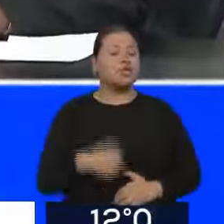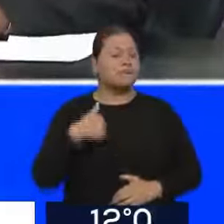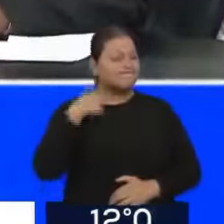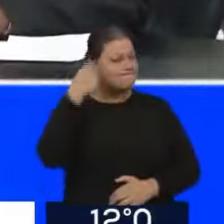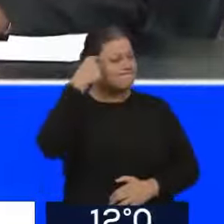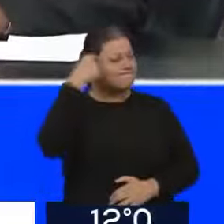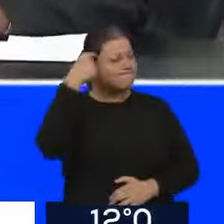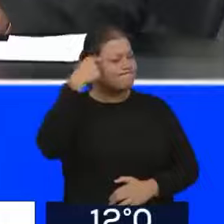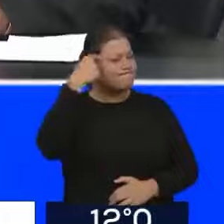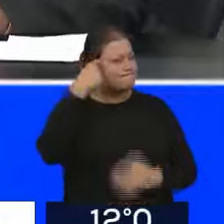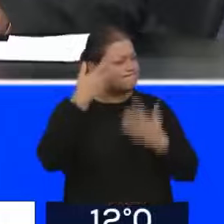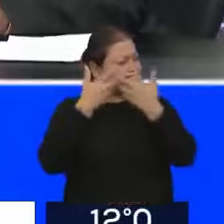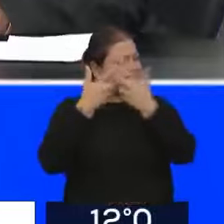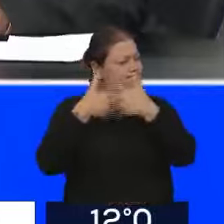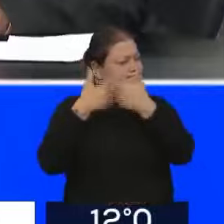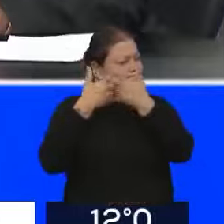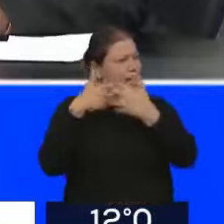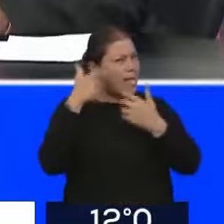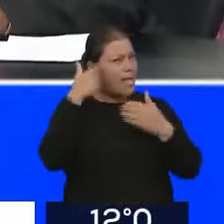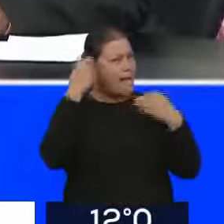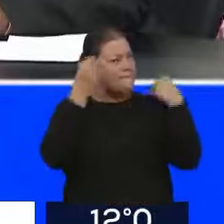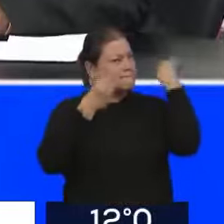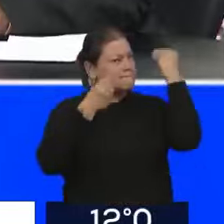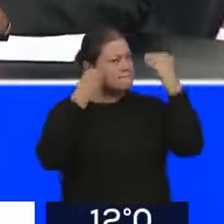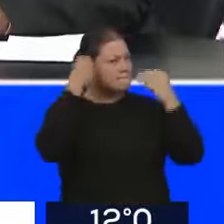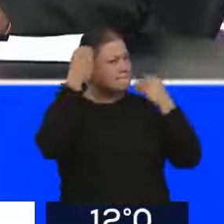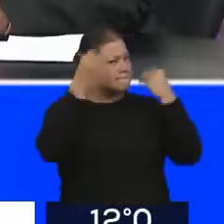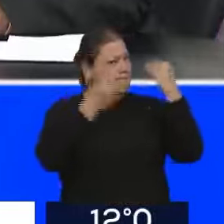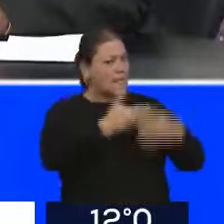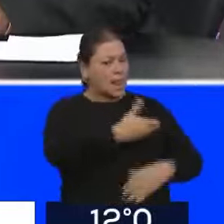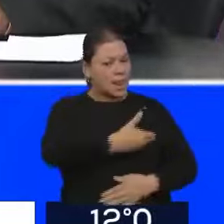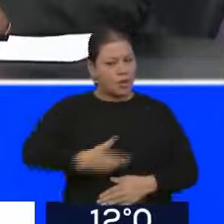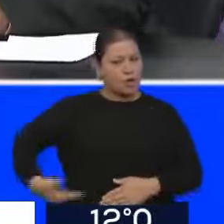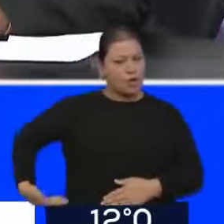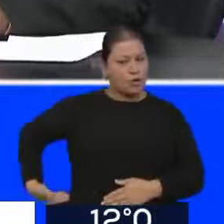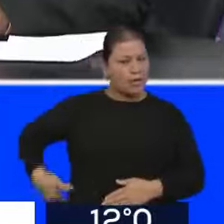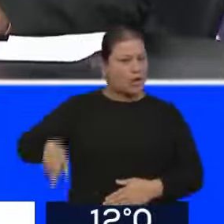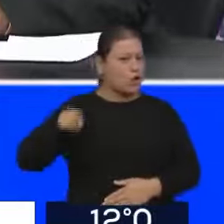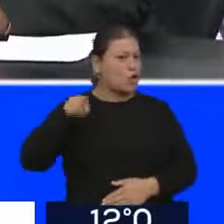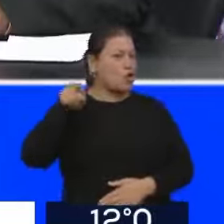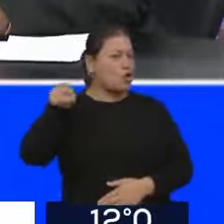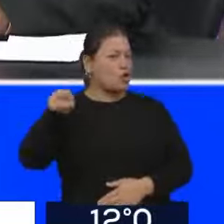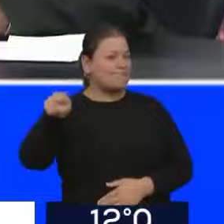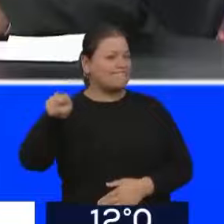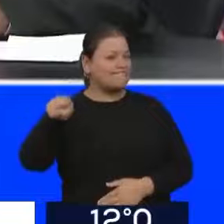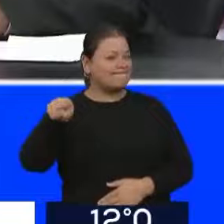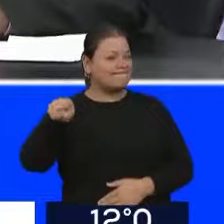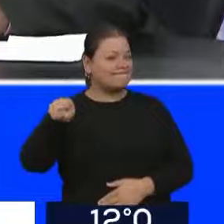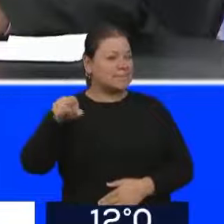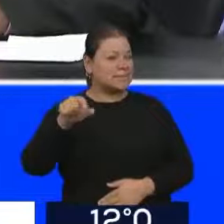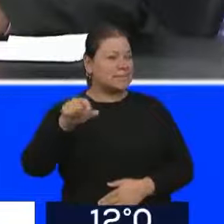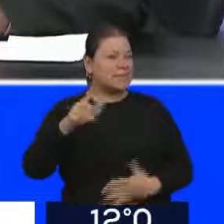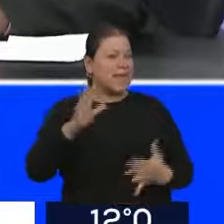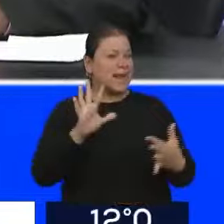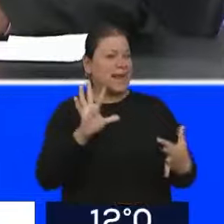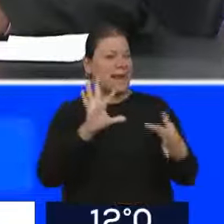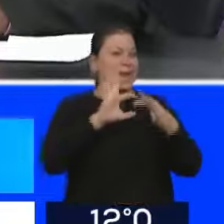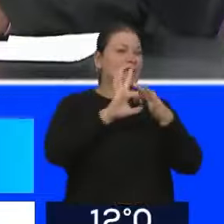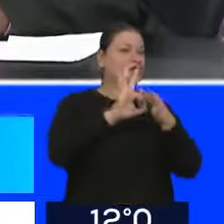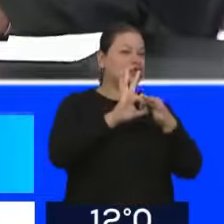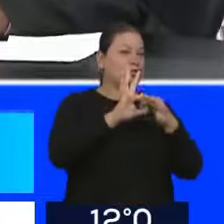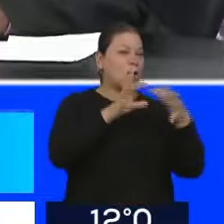soy uso mucho la imaginación, que el gobierno no quiere andar tensionando las relaciones con una masa crítica, que es la